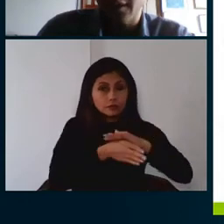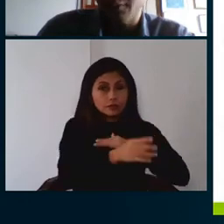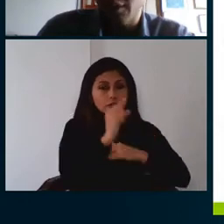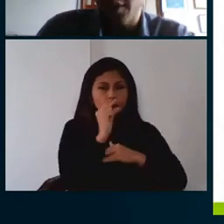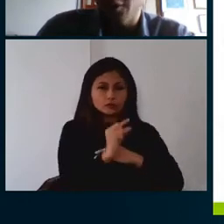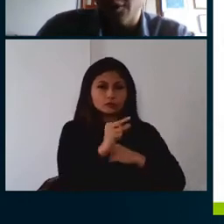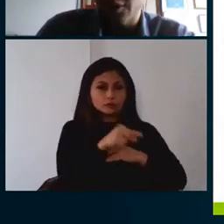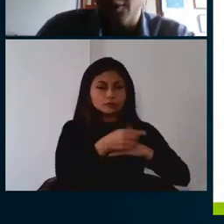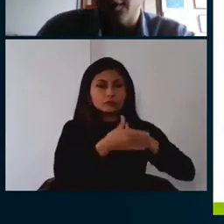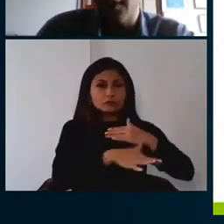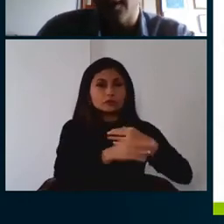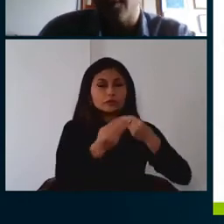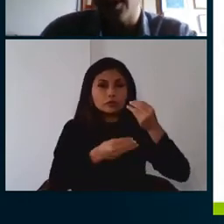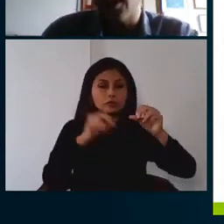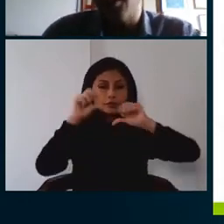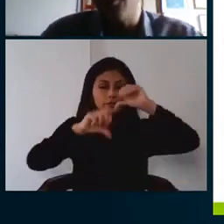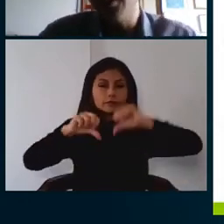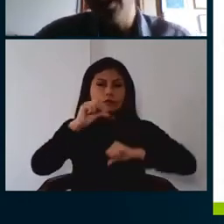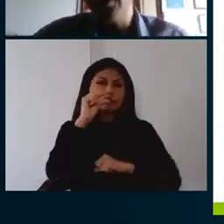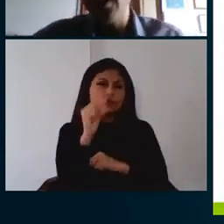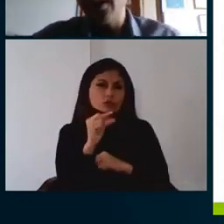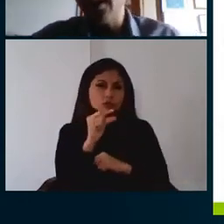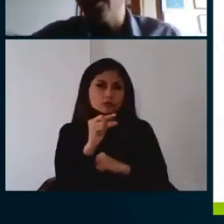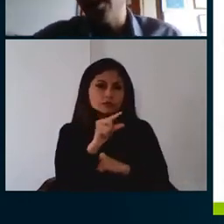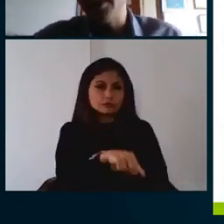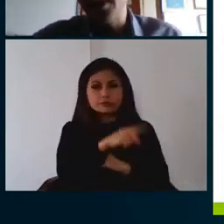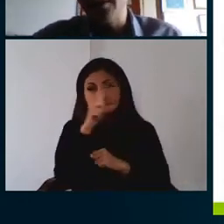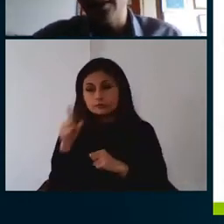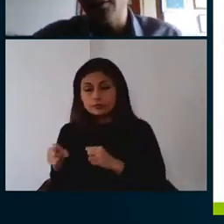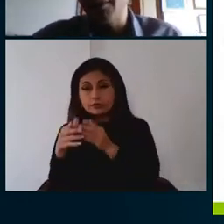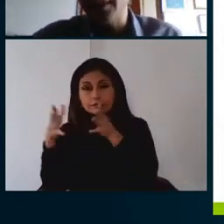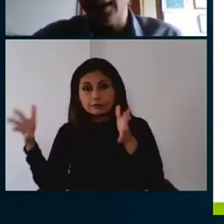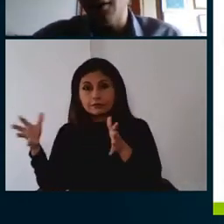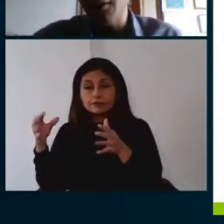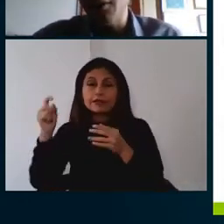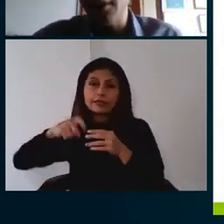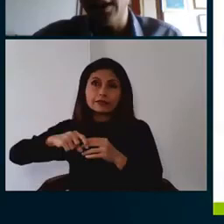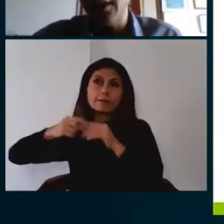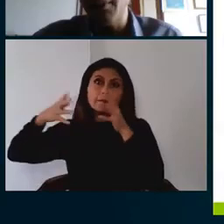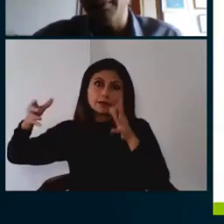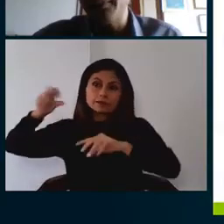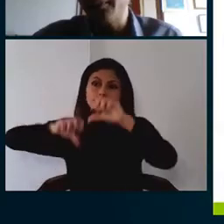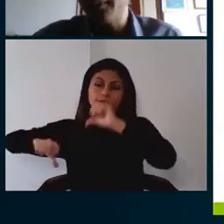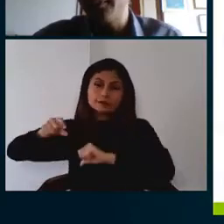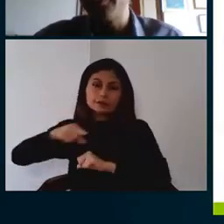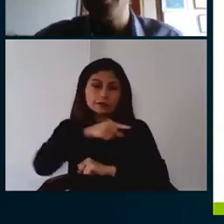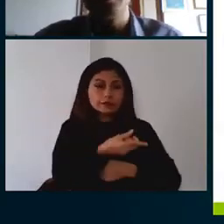menor dosificación de químicos y adicionalmente va a tener un mezclado